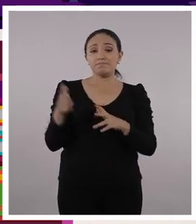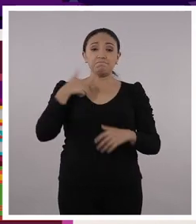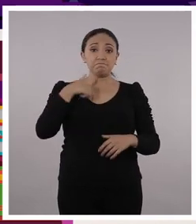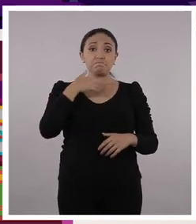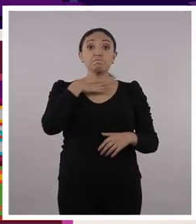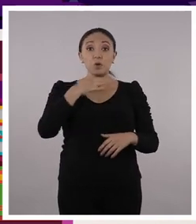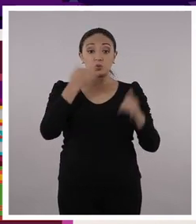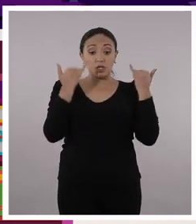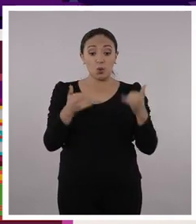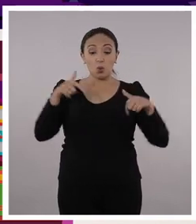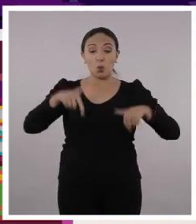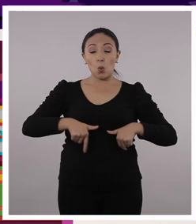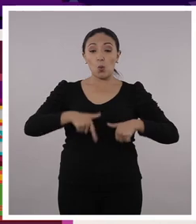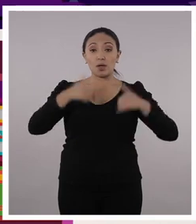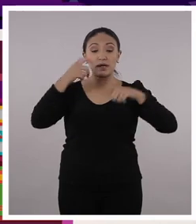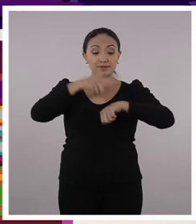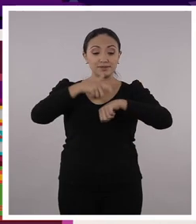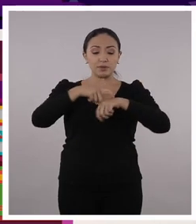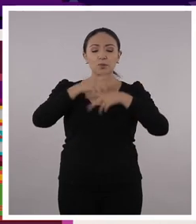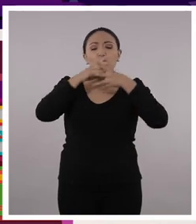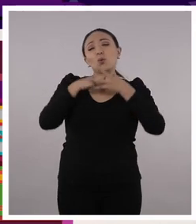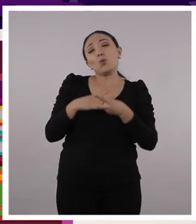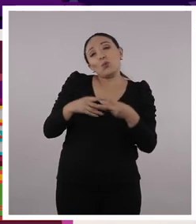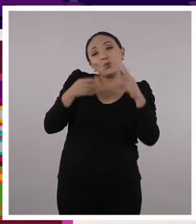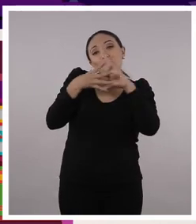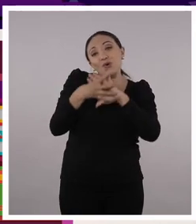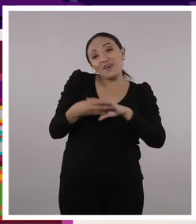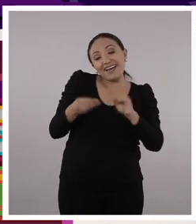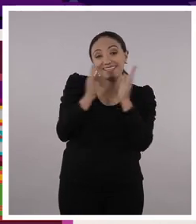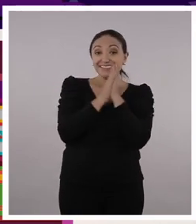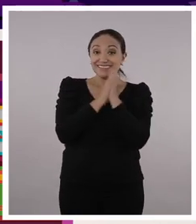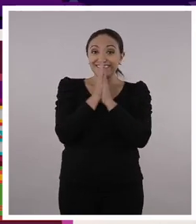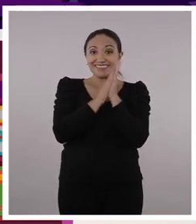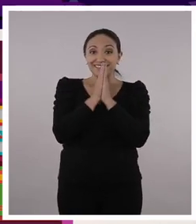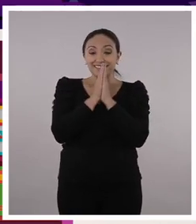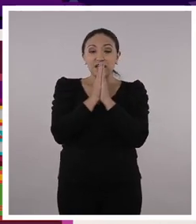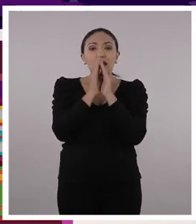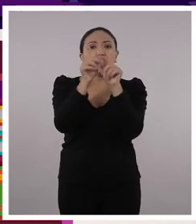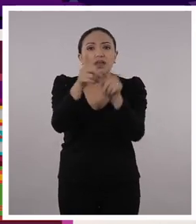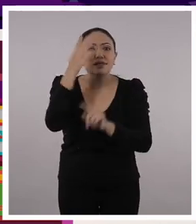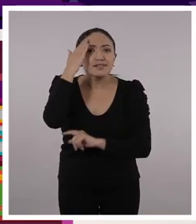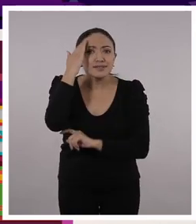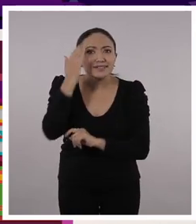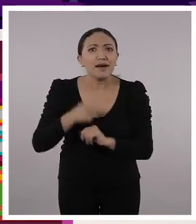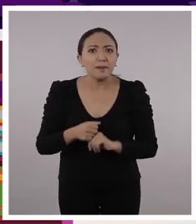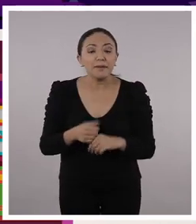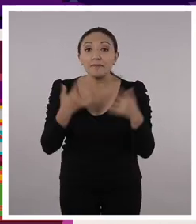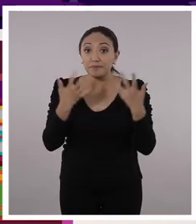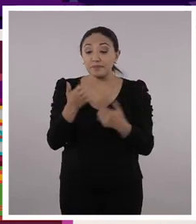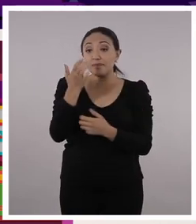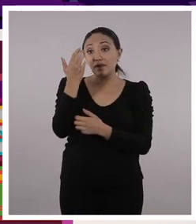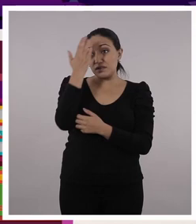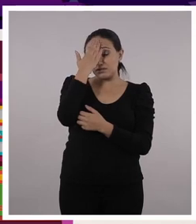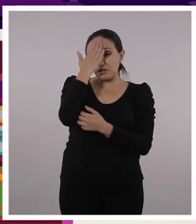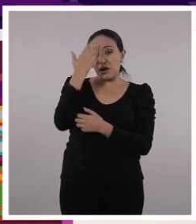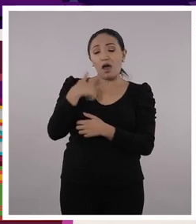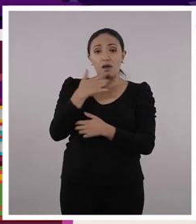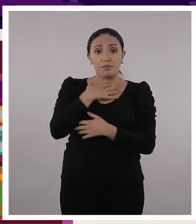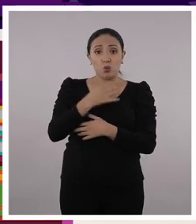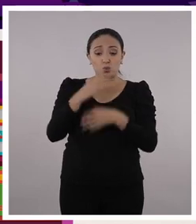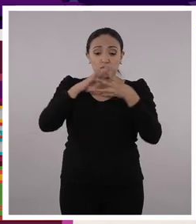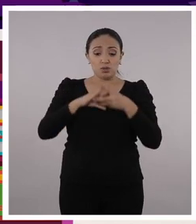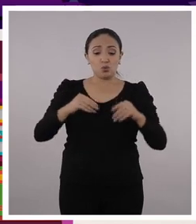este segmento. ¡El momento del cuentito! ¡Sí! ¿Y sabes qué? Quiero escuchar este porque me gusta